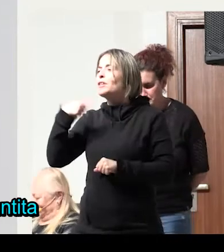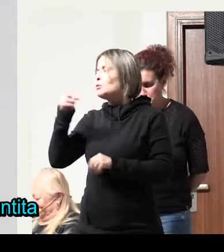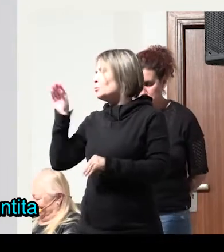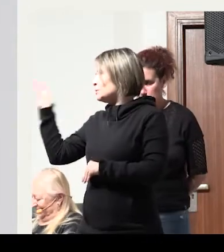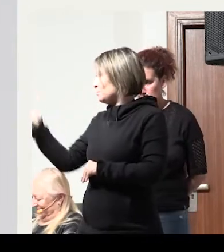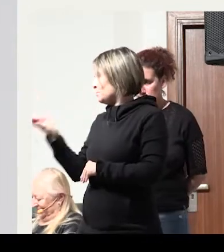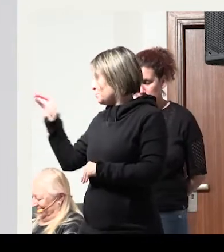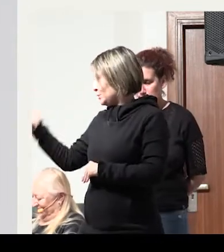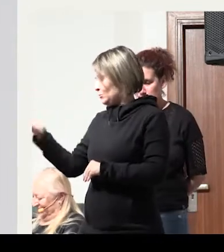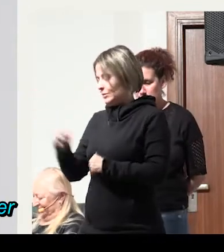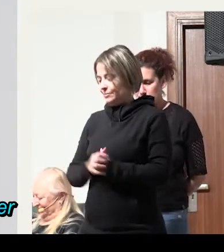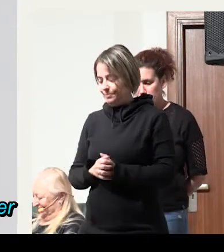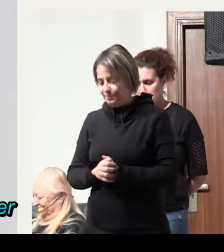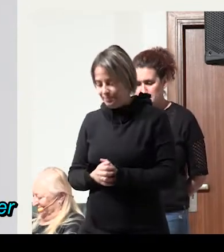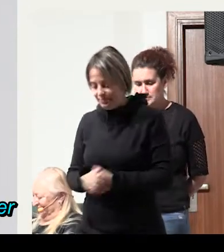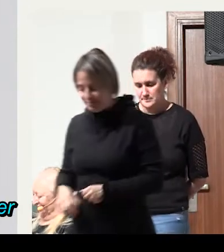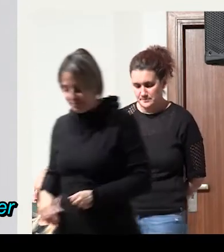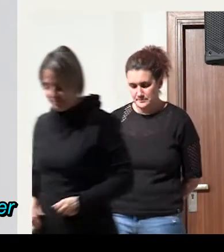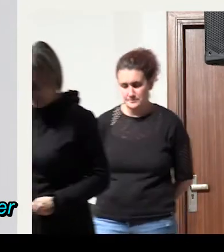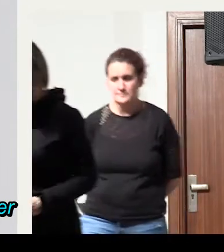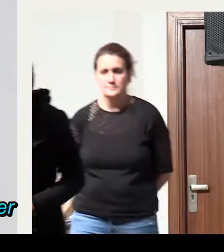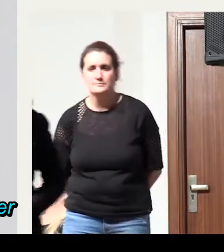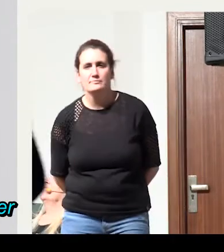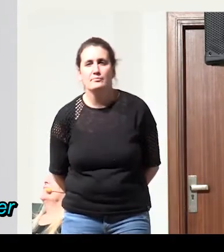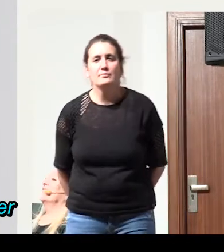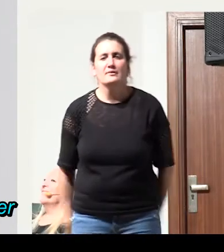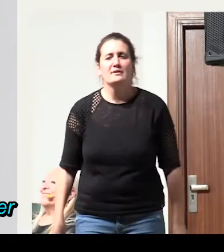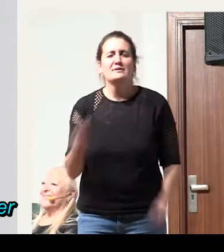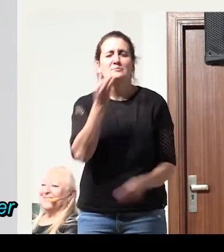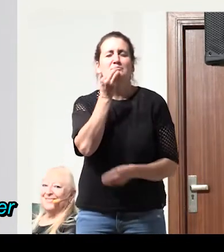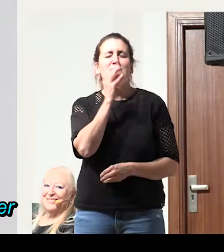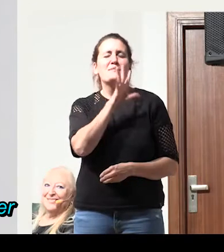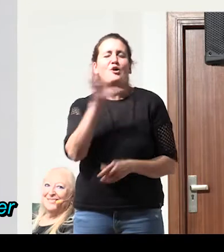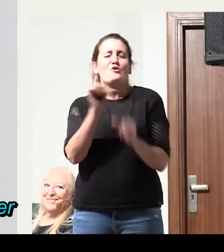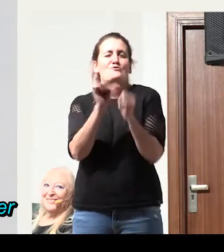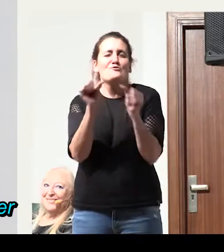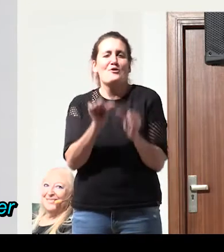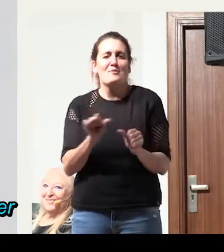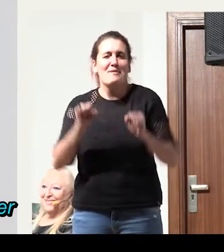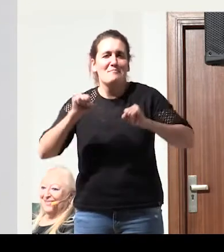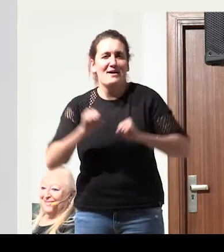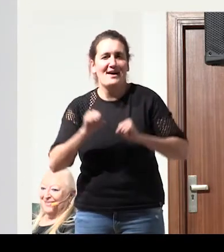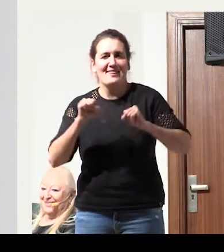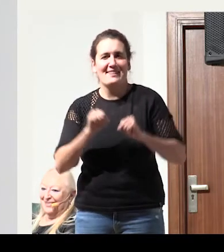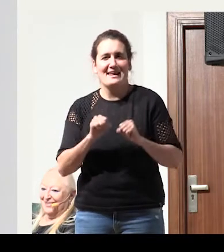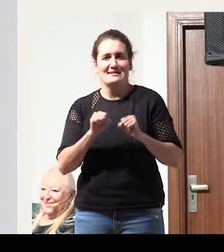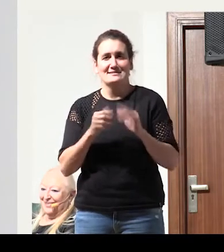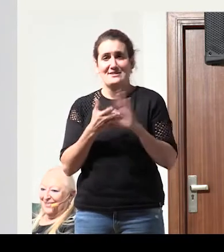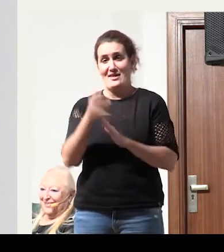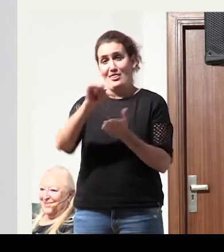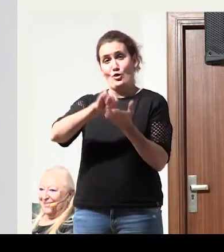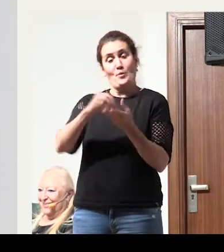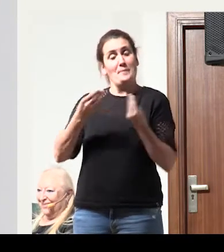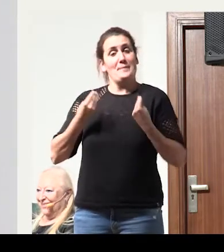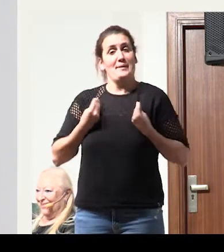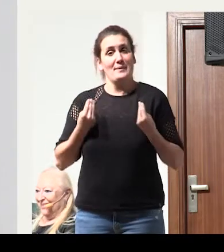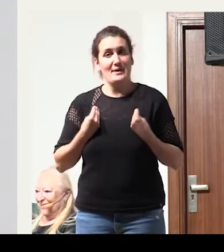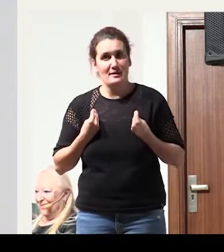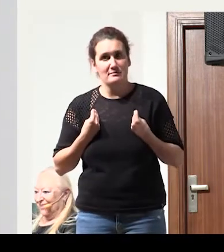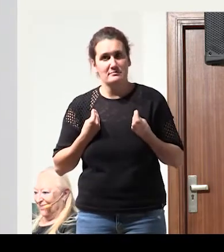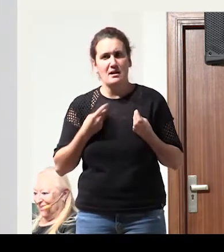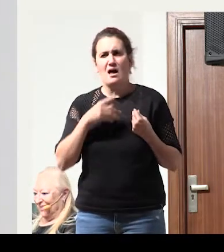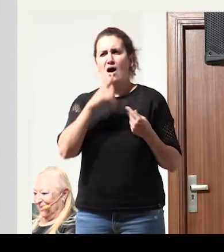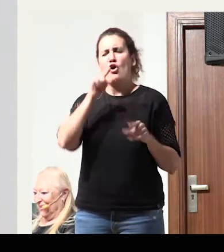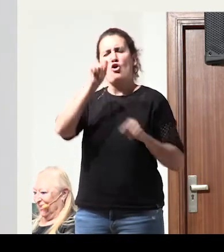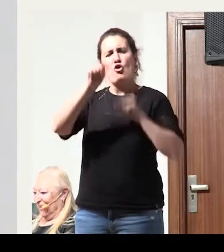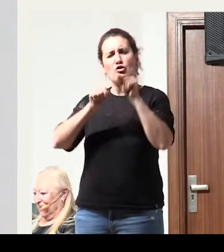respecto. La mejor manera de envejecer es vivir en la ciudad, aunque la contaminación